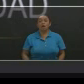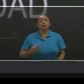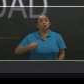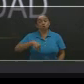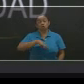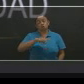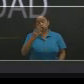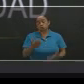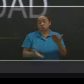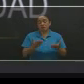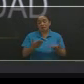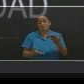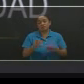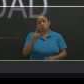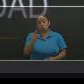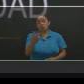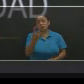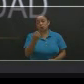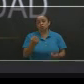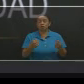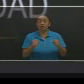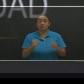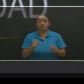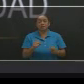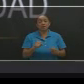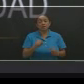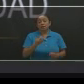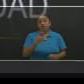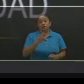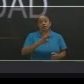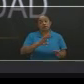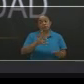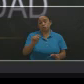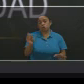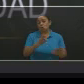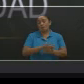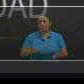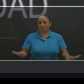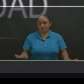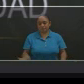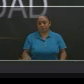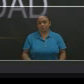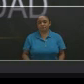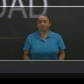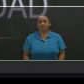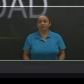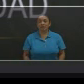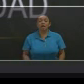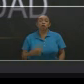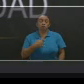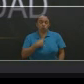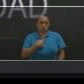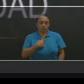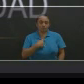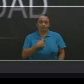nosotros tal vez una nos hacen y ya no nos vuelven a hacer otra. Tal vez usted no, pero yo.